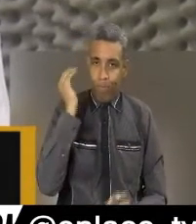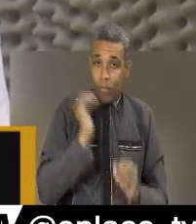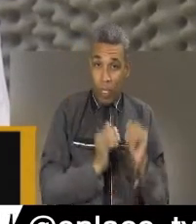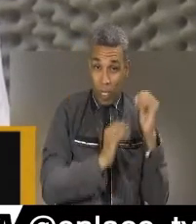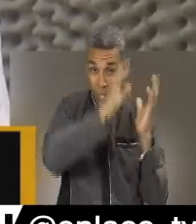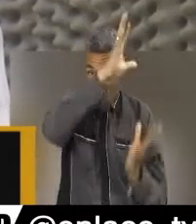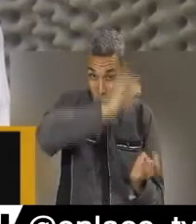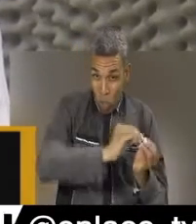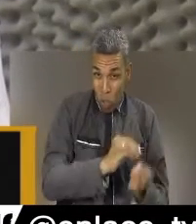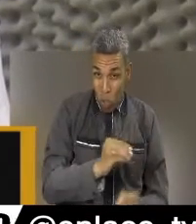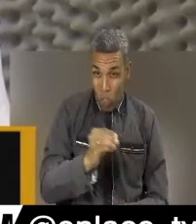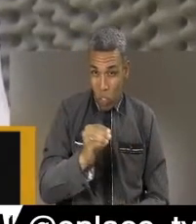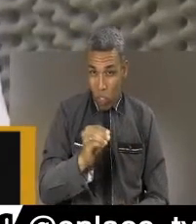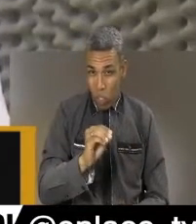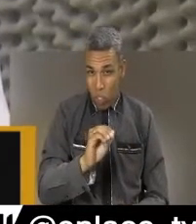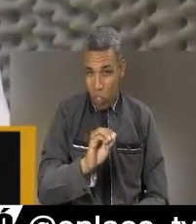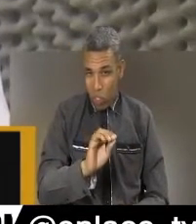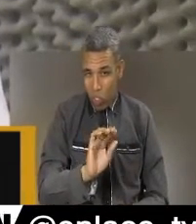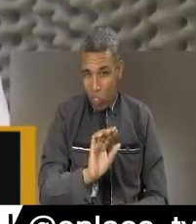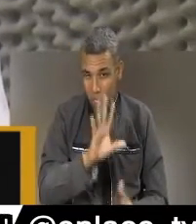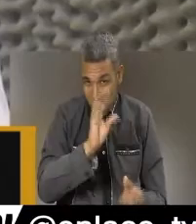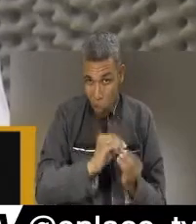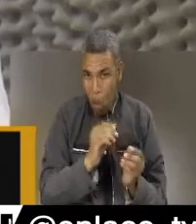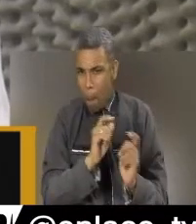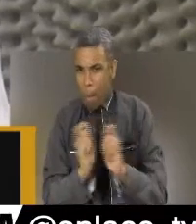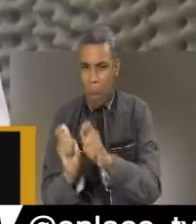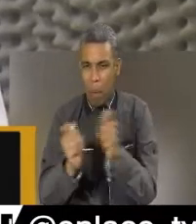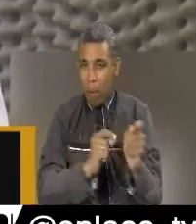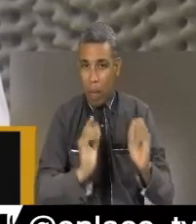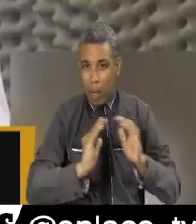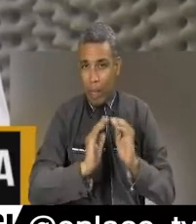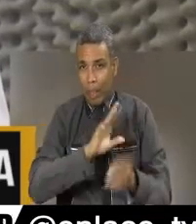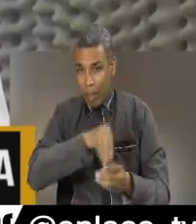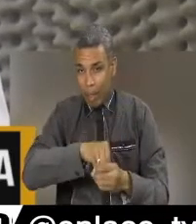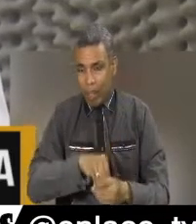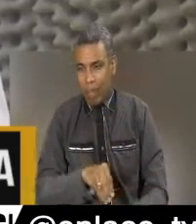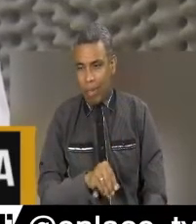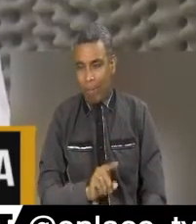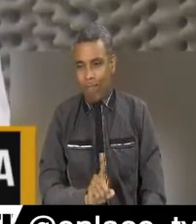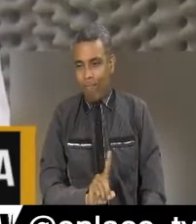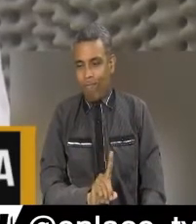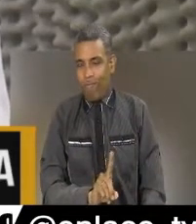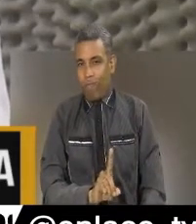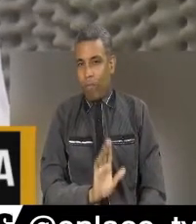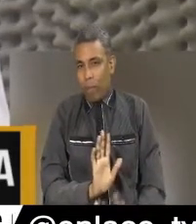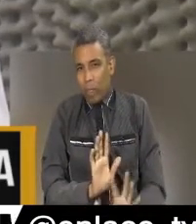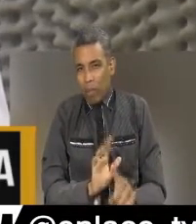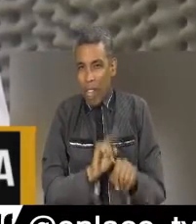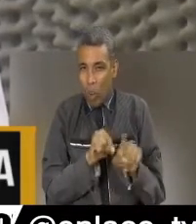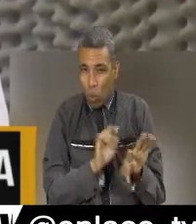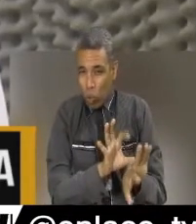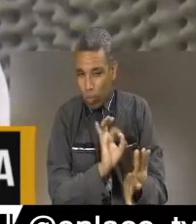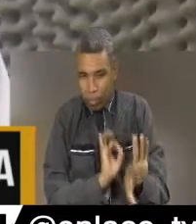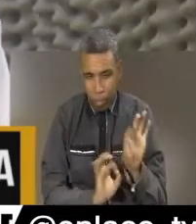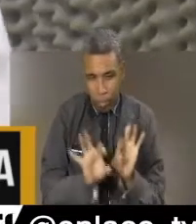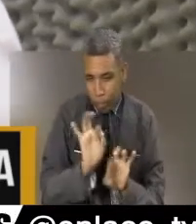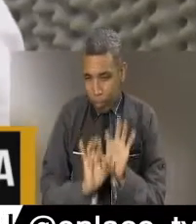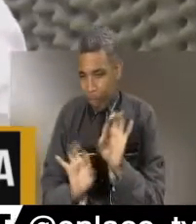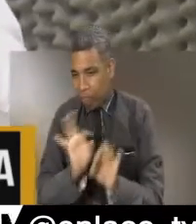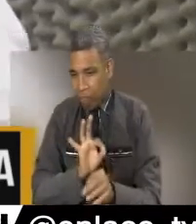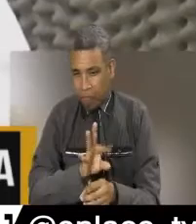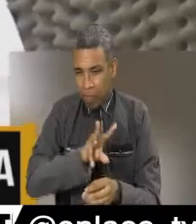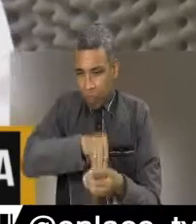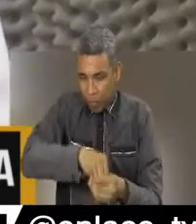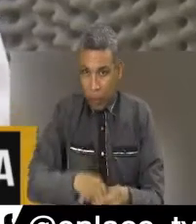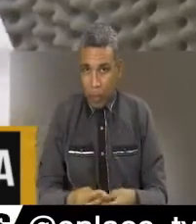Por eso estamos ya trabajando con el doctor Darío, dejar una perspectiva de ciudad, una proyección, para que podamos nosotros, aproximadamente